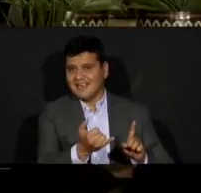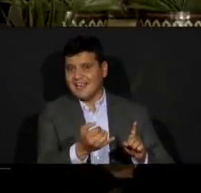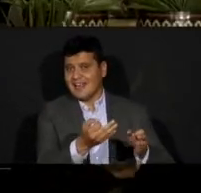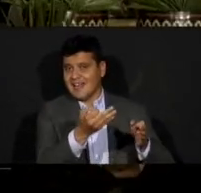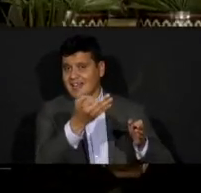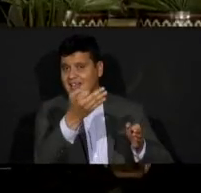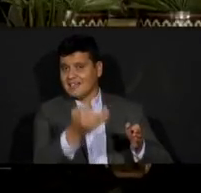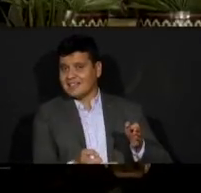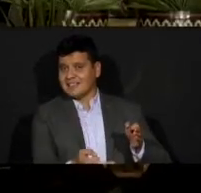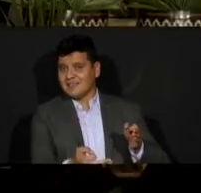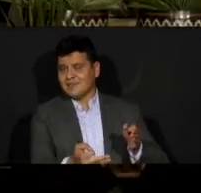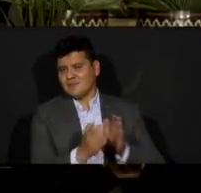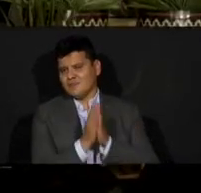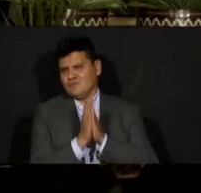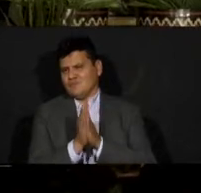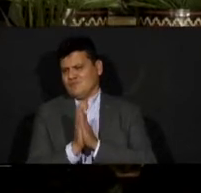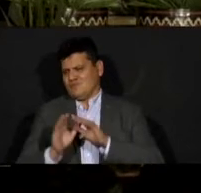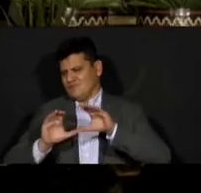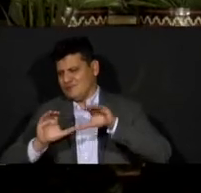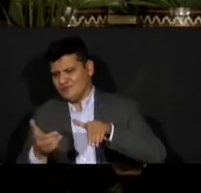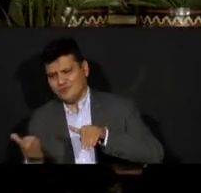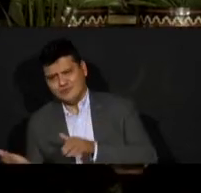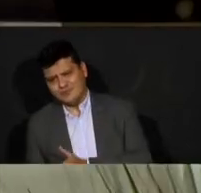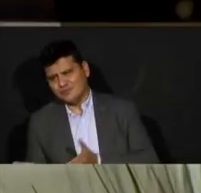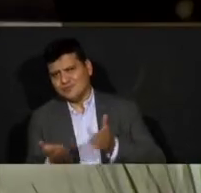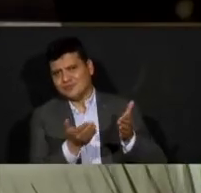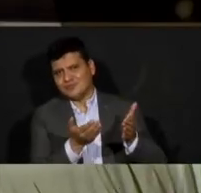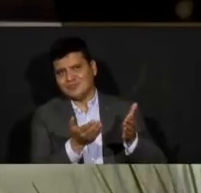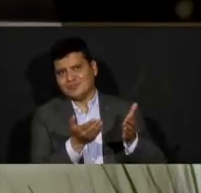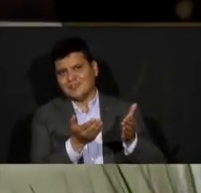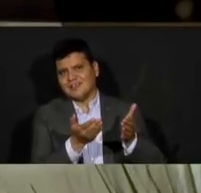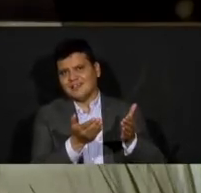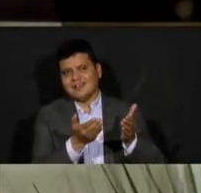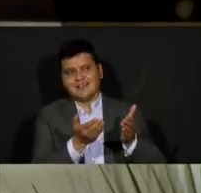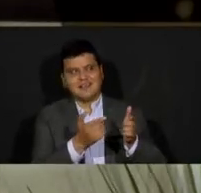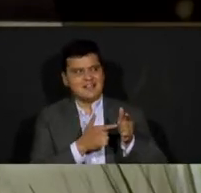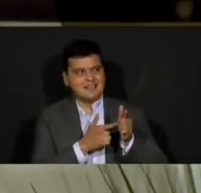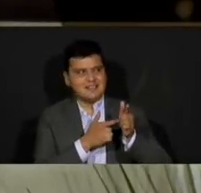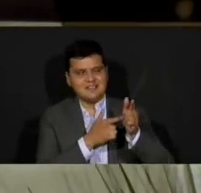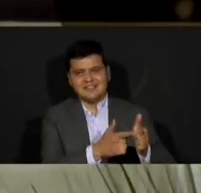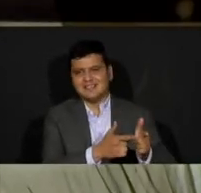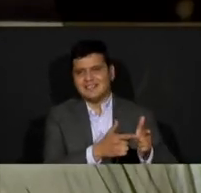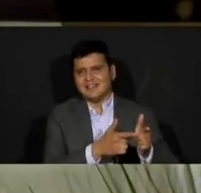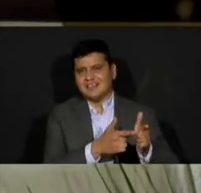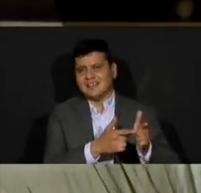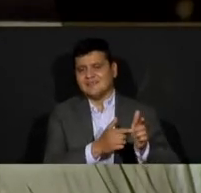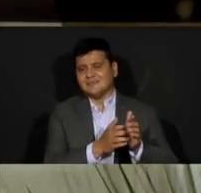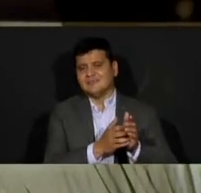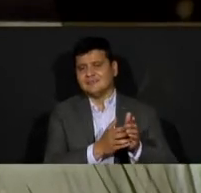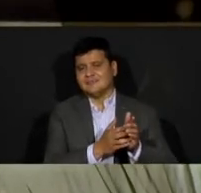solicita a sus integrantes procedan a cumplir con la encomienda.